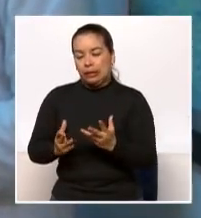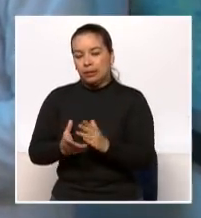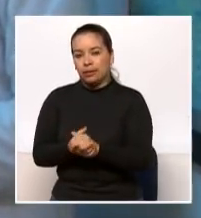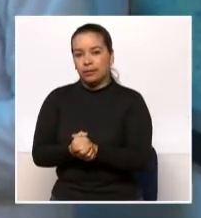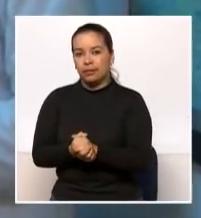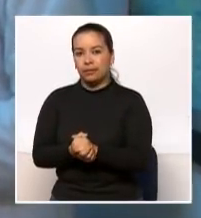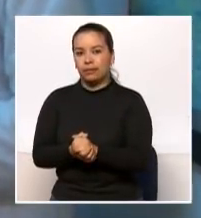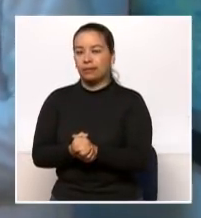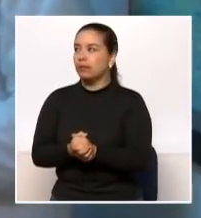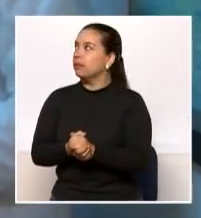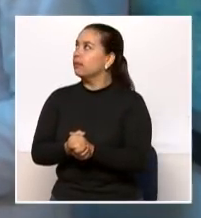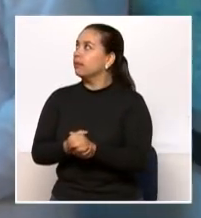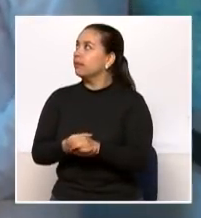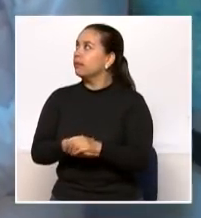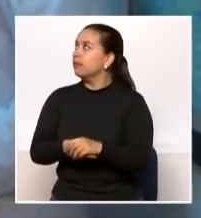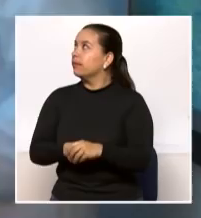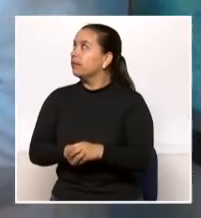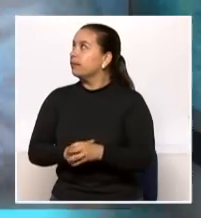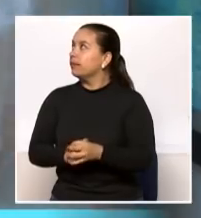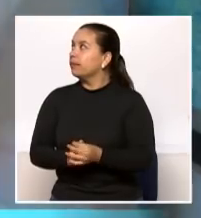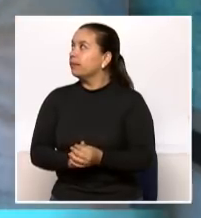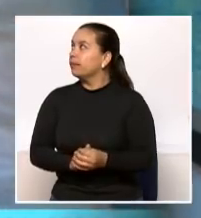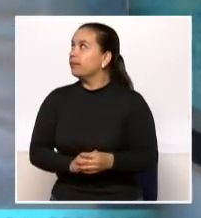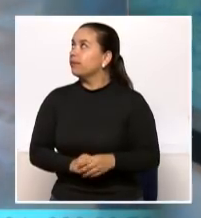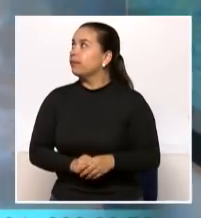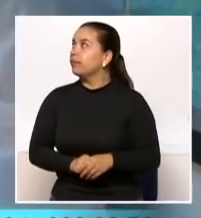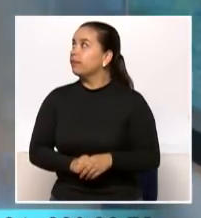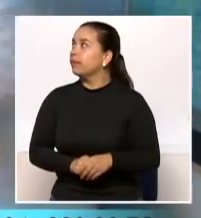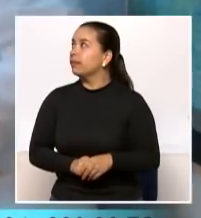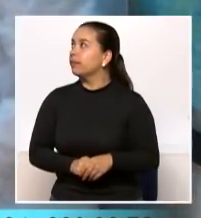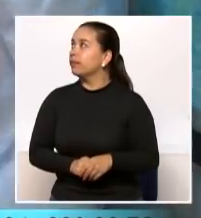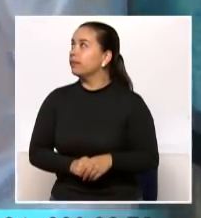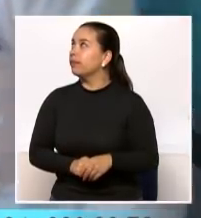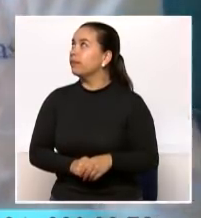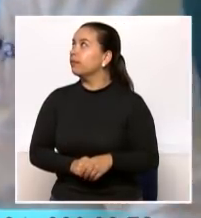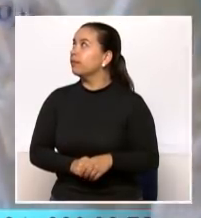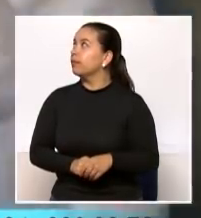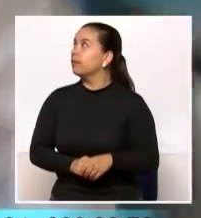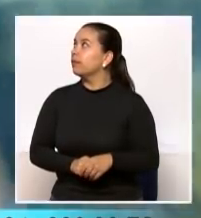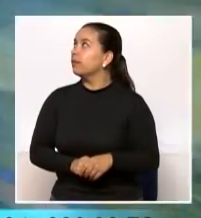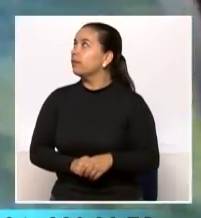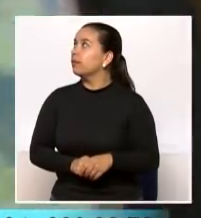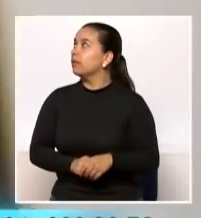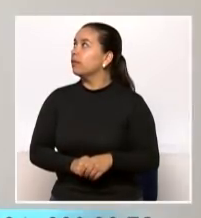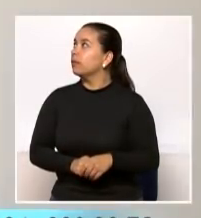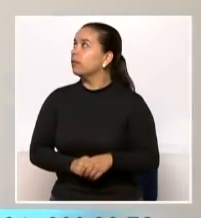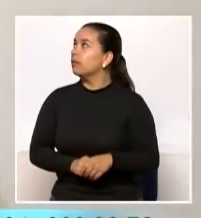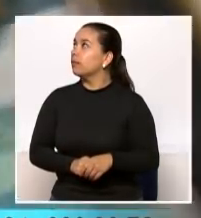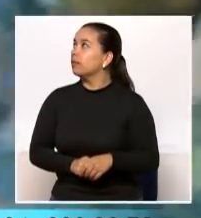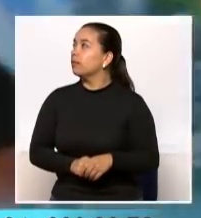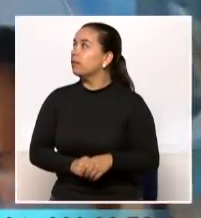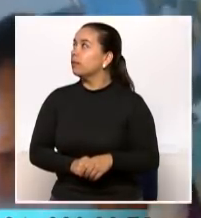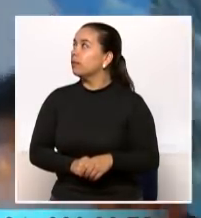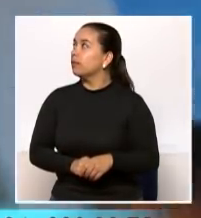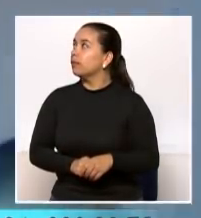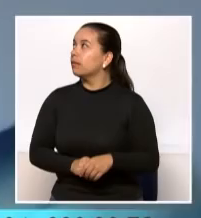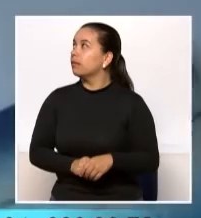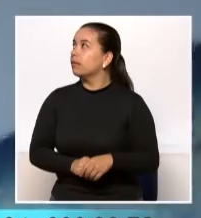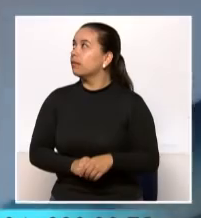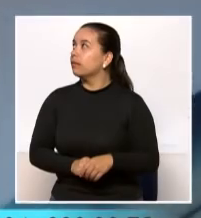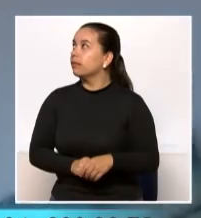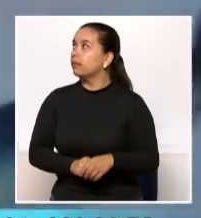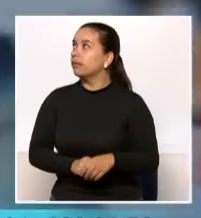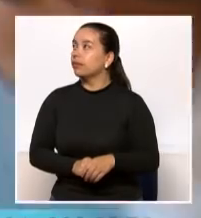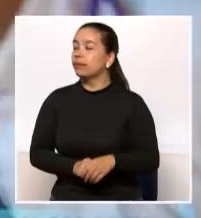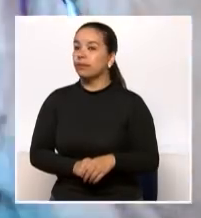Saca abdomen hacia afuera. Vamos a hacer un cortecito. Yo me voy con esto a la mano. Sí.